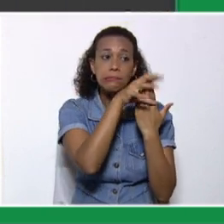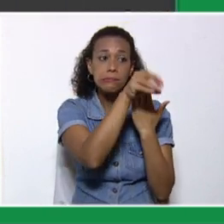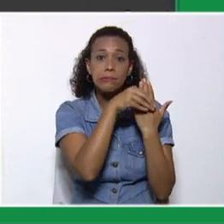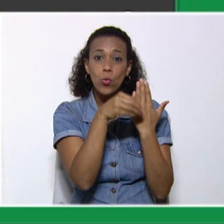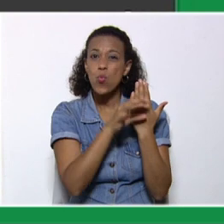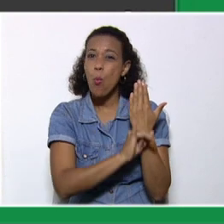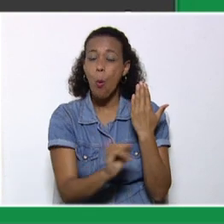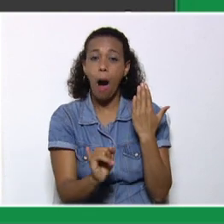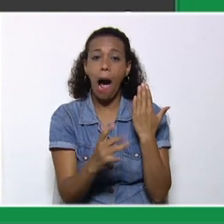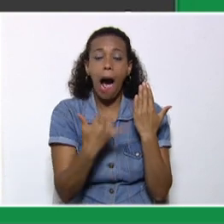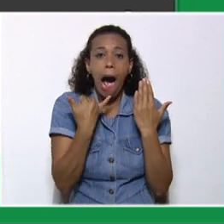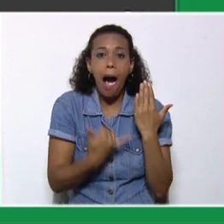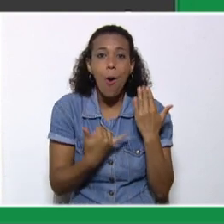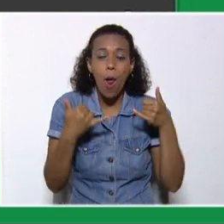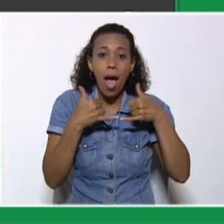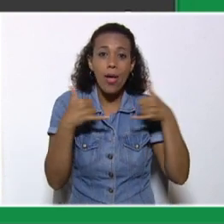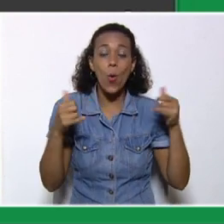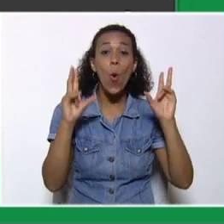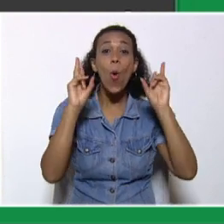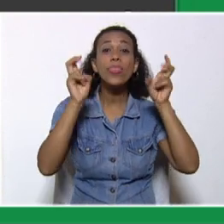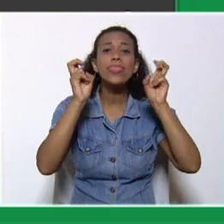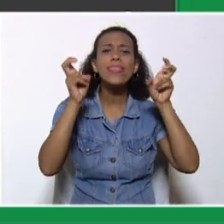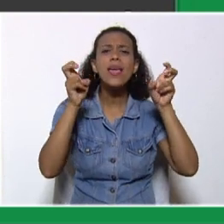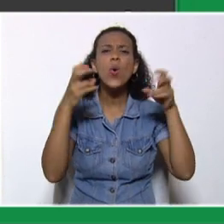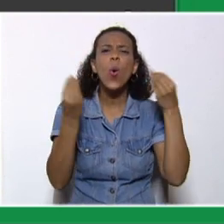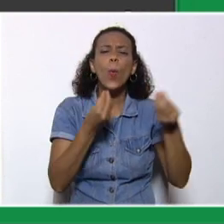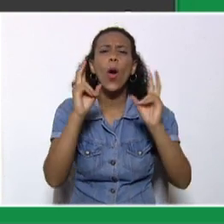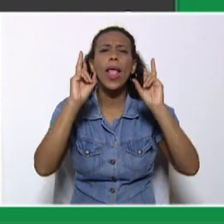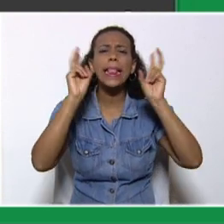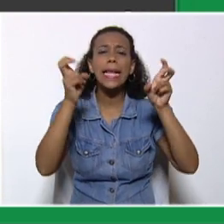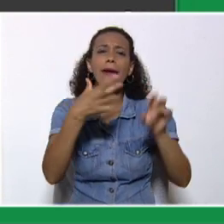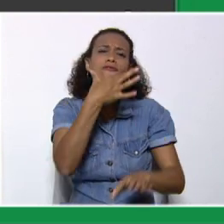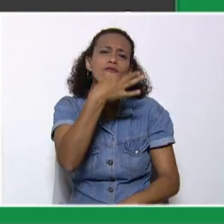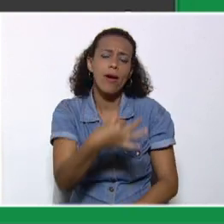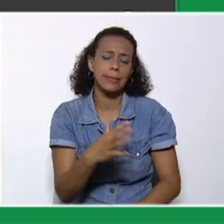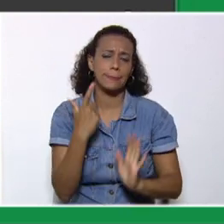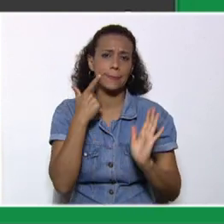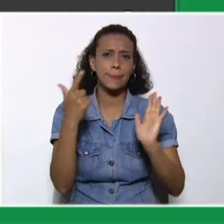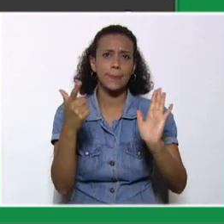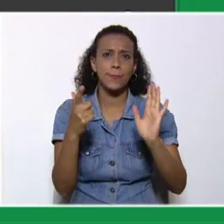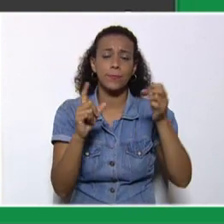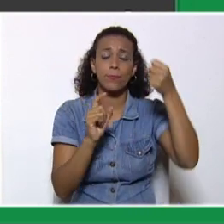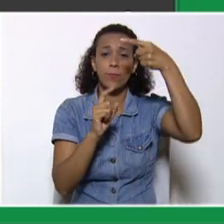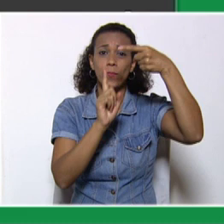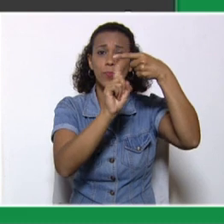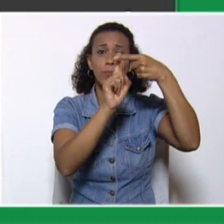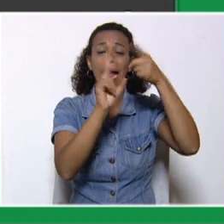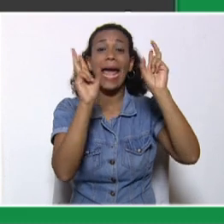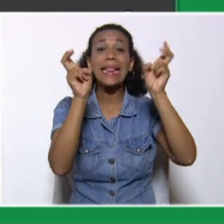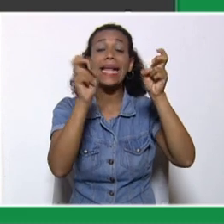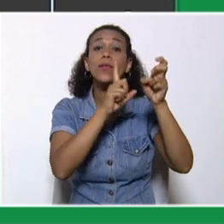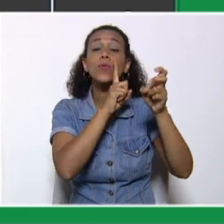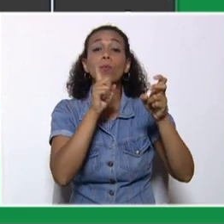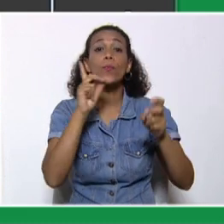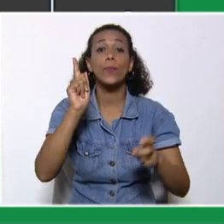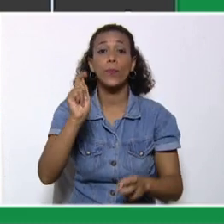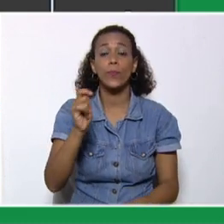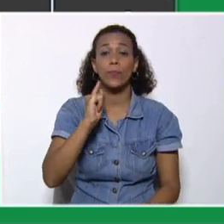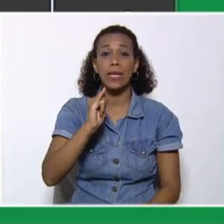la edición. Ahora vamos a hacer un título. ¿Cómo hacer un título? Muy sencillo, nos vamos a la opción título, damos un